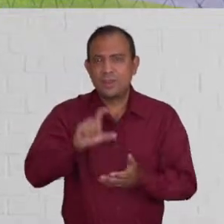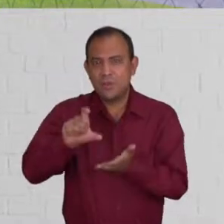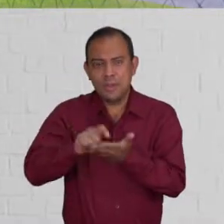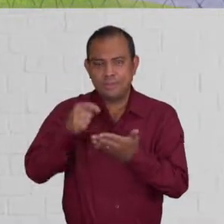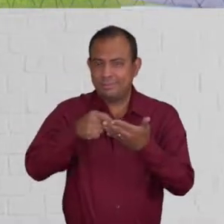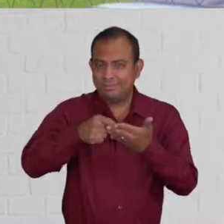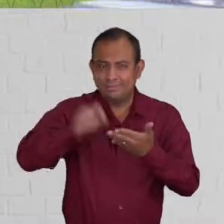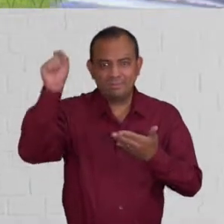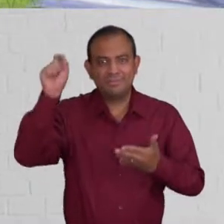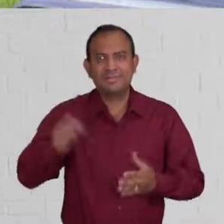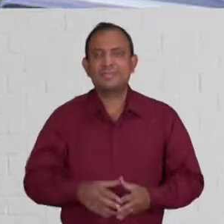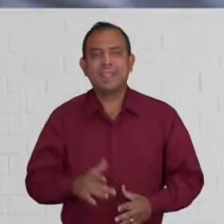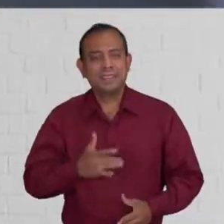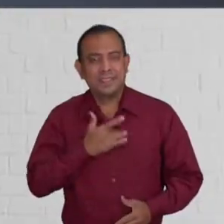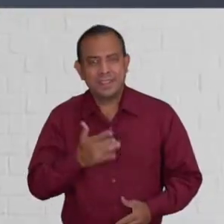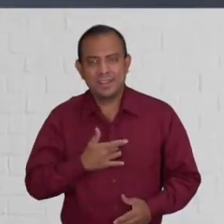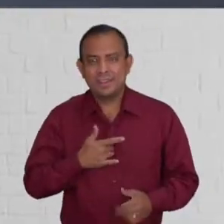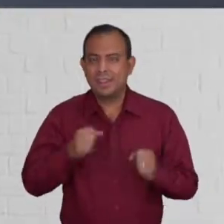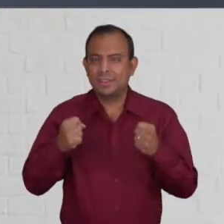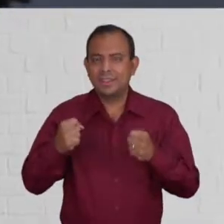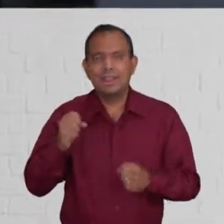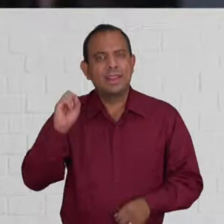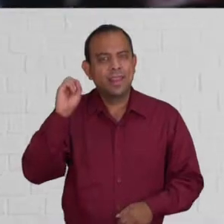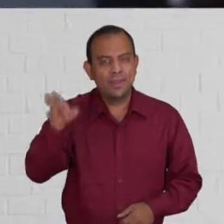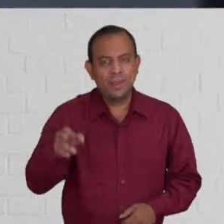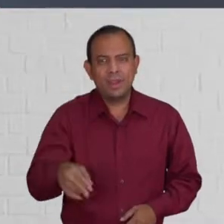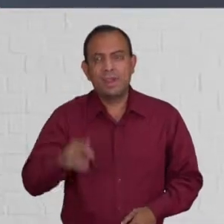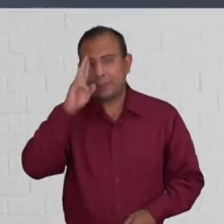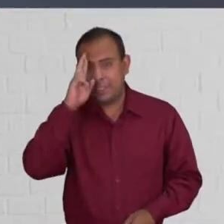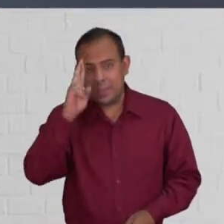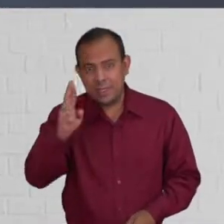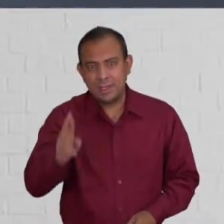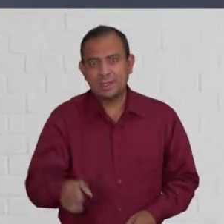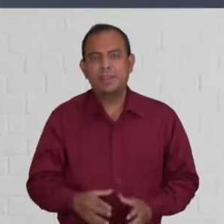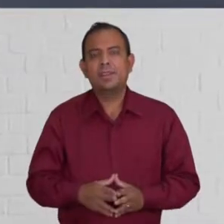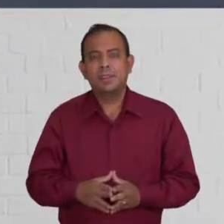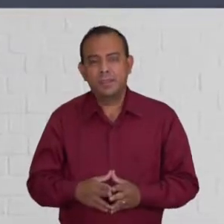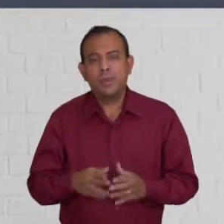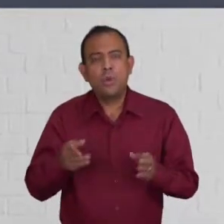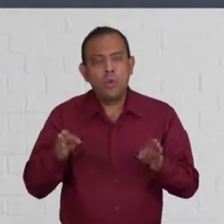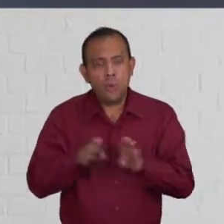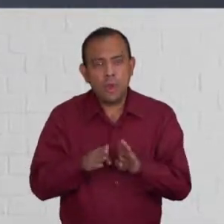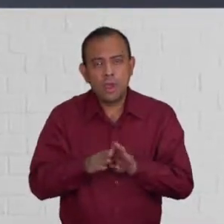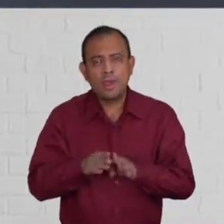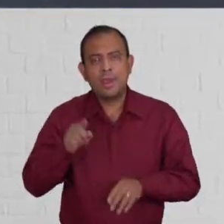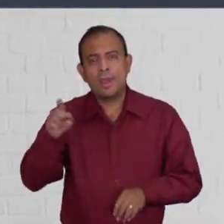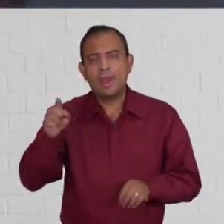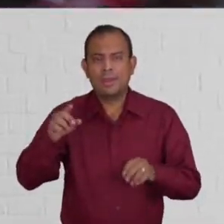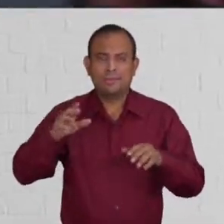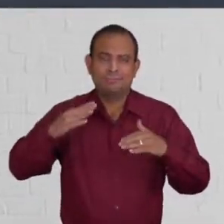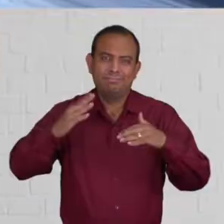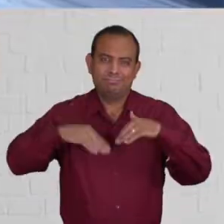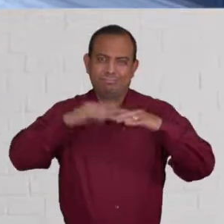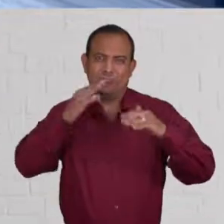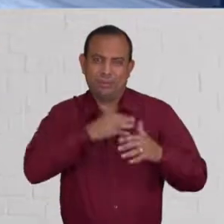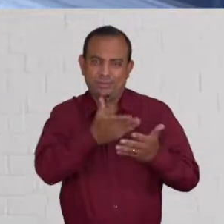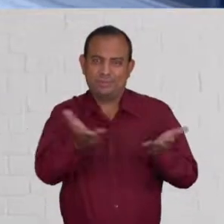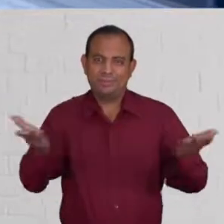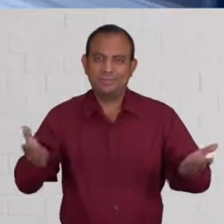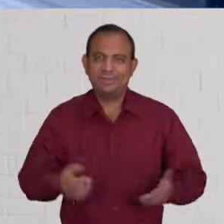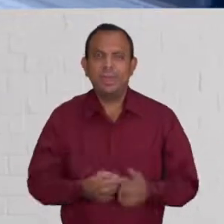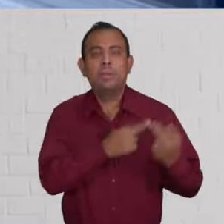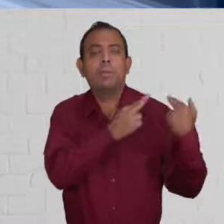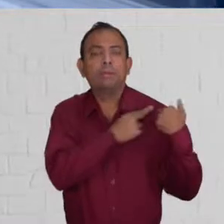seguir manteniendo a la ciudad activa en este sentido no hemos dejado de respetar las medidas de restricción como el